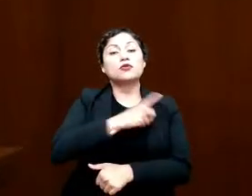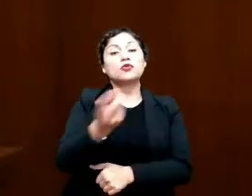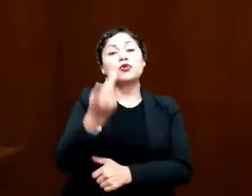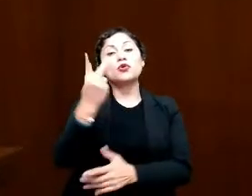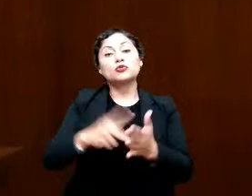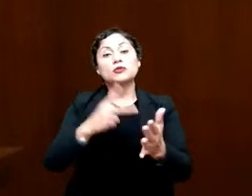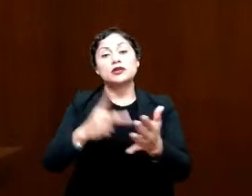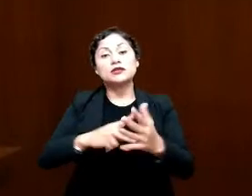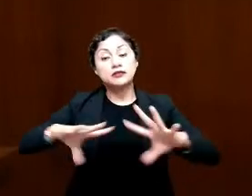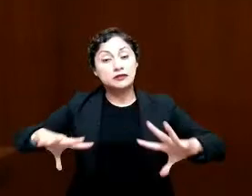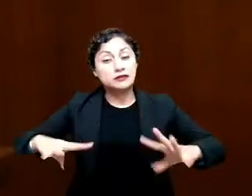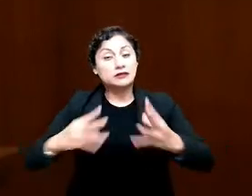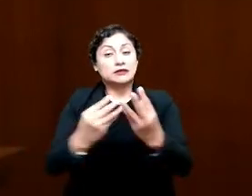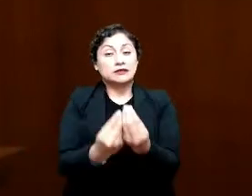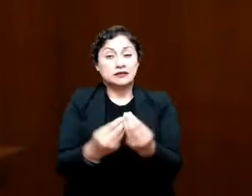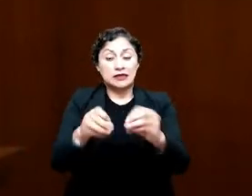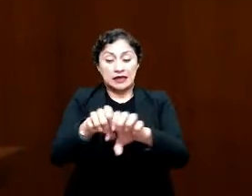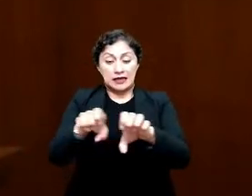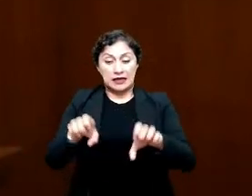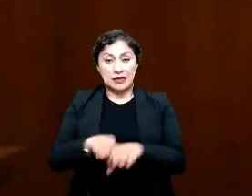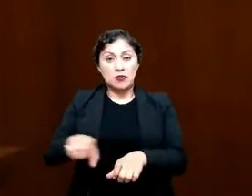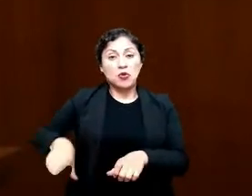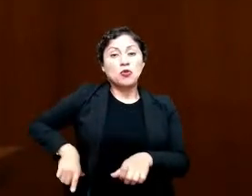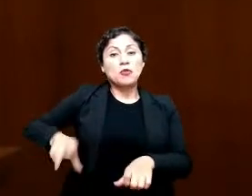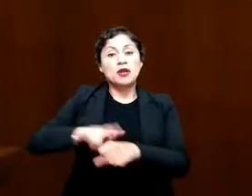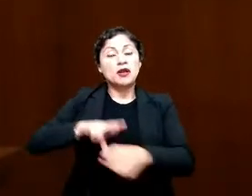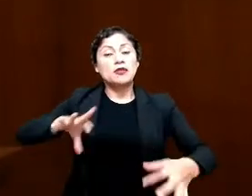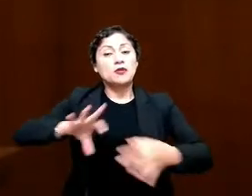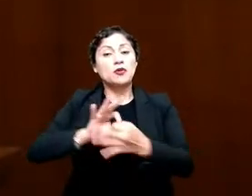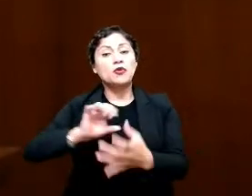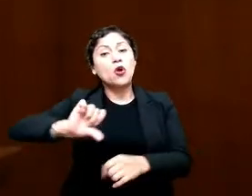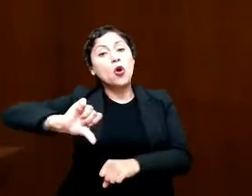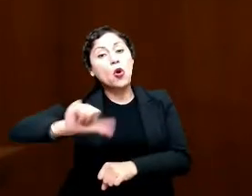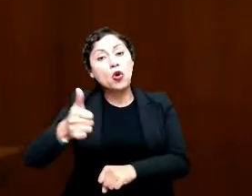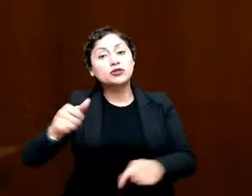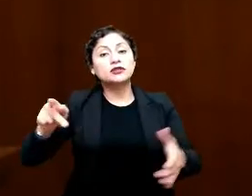En total, 11 cambios en 5 años.